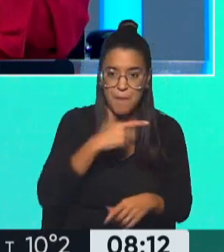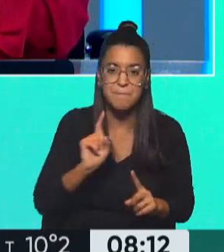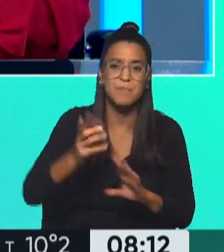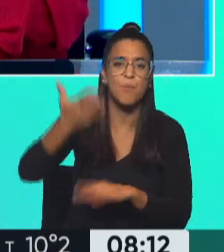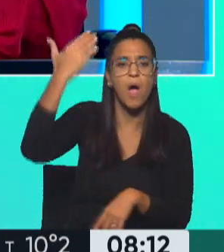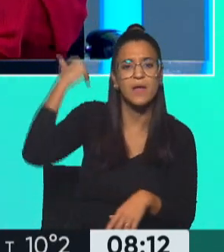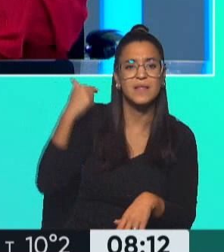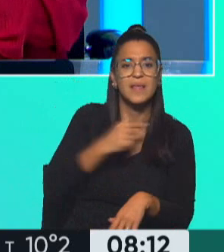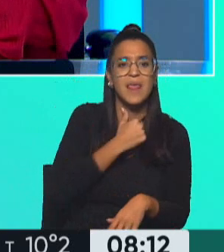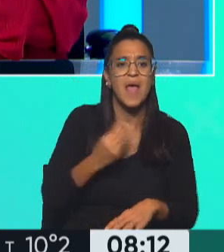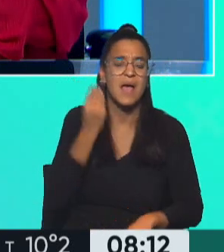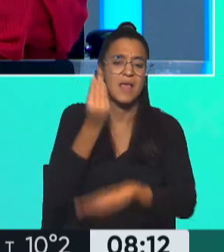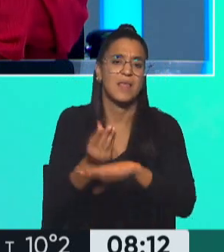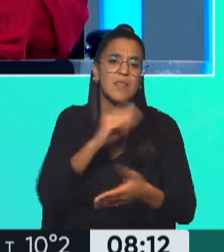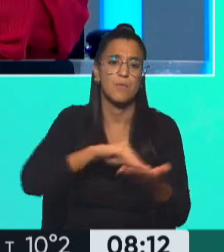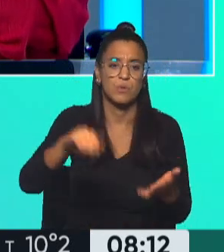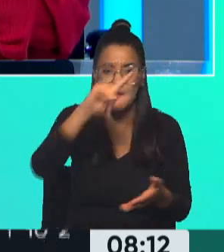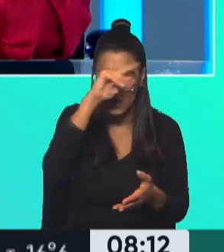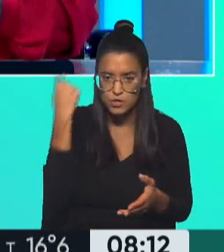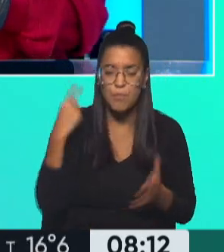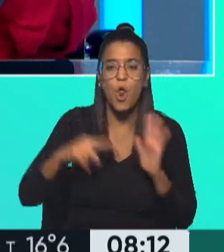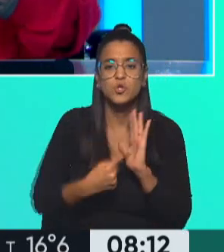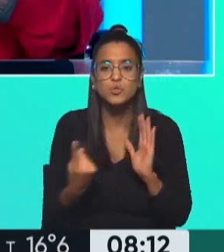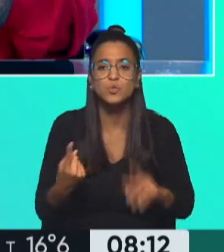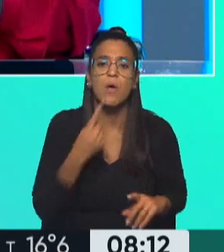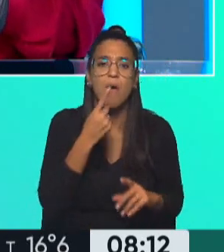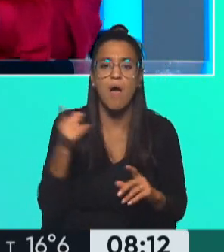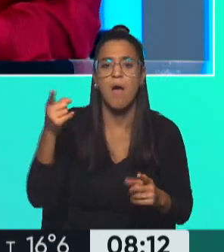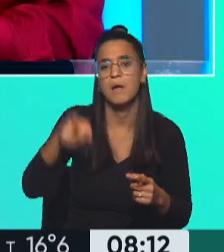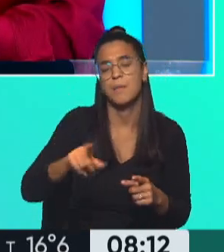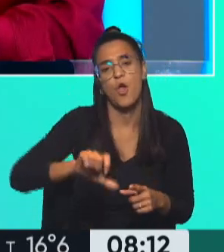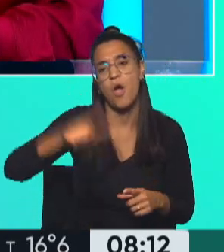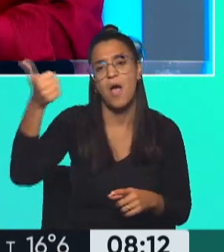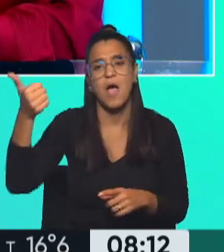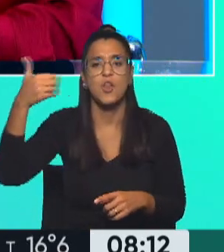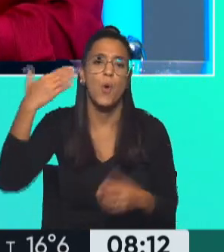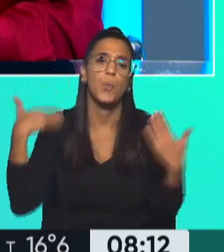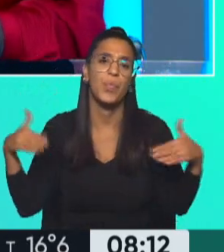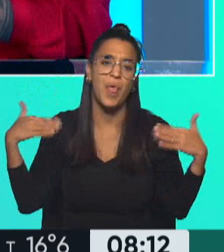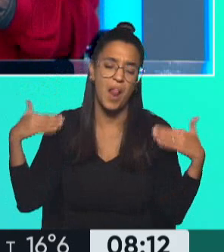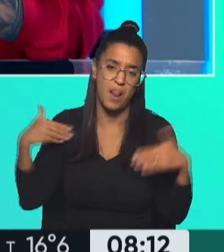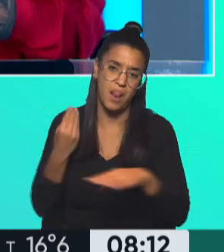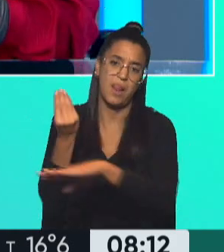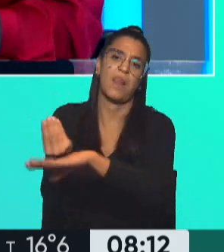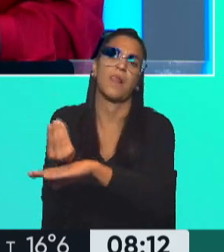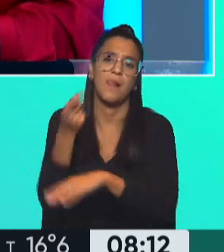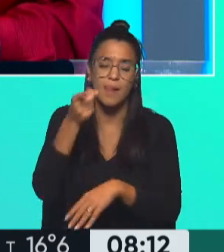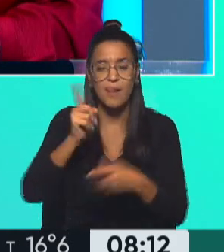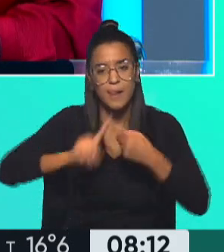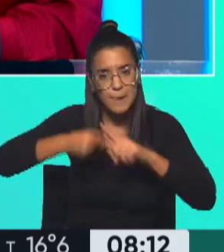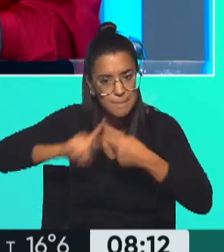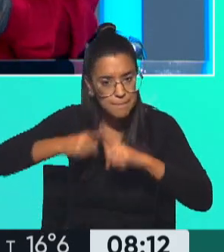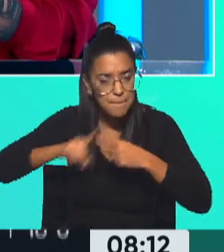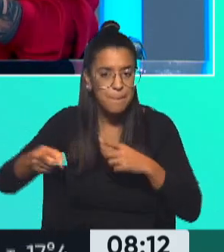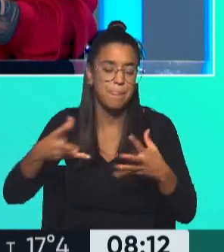oportunidad que ya quería hacer candidata a diputada nacional por la ciudad de buenos aires la pulseada la ganó finalmente maría eugenia vidal y desde allí la relación quedó